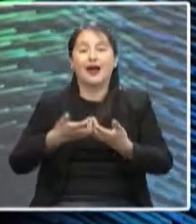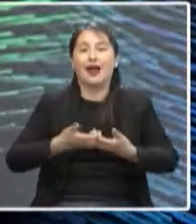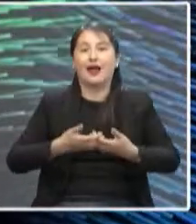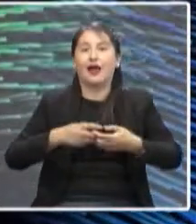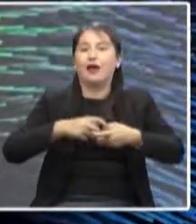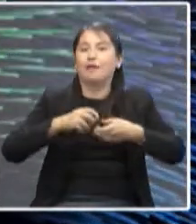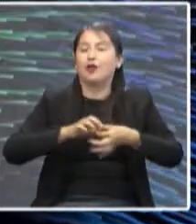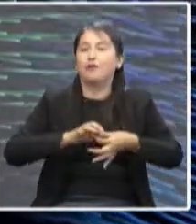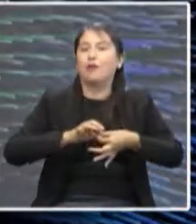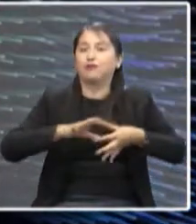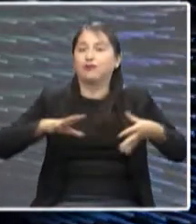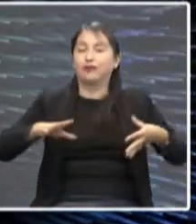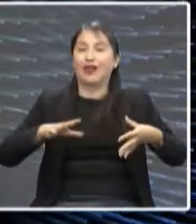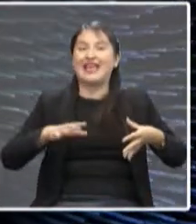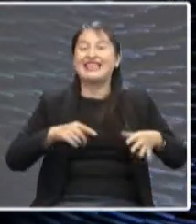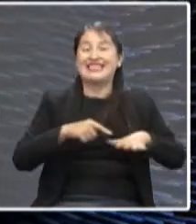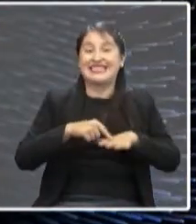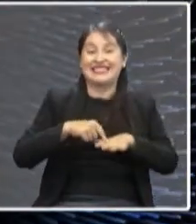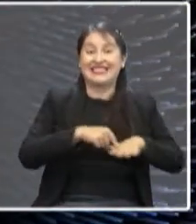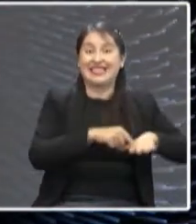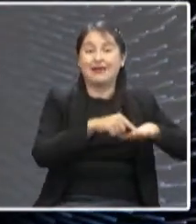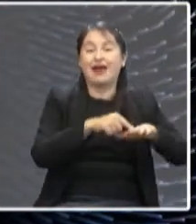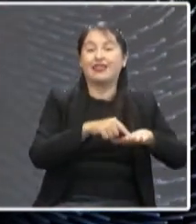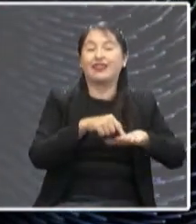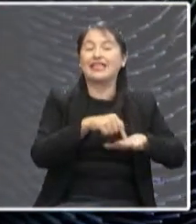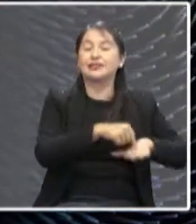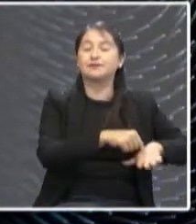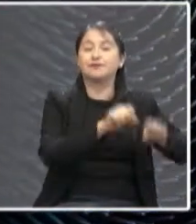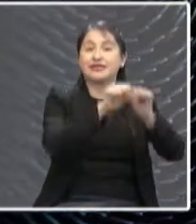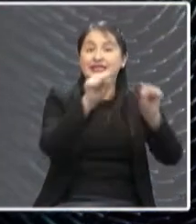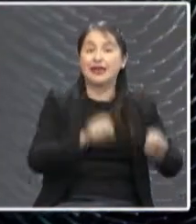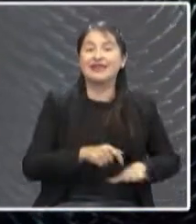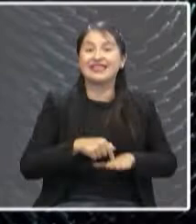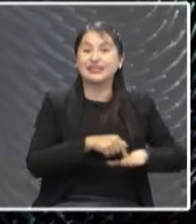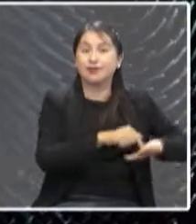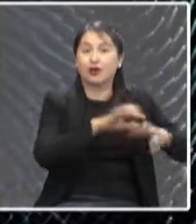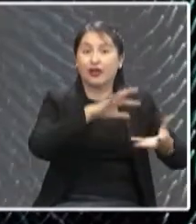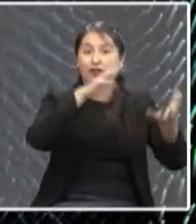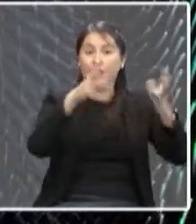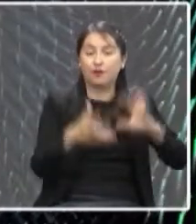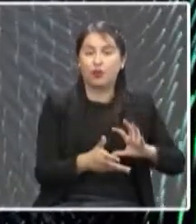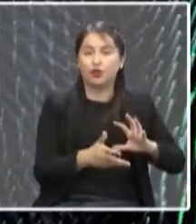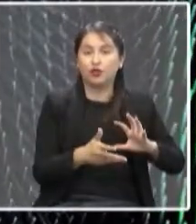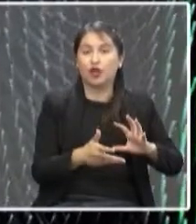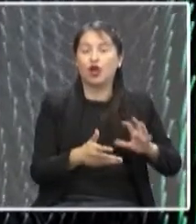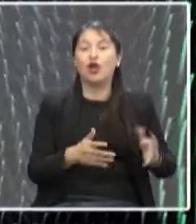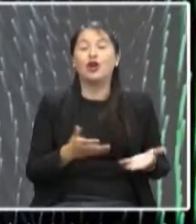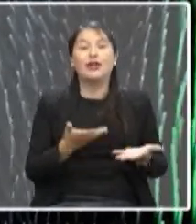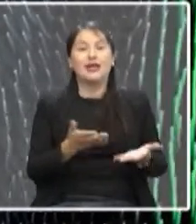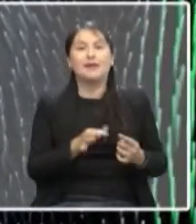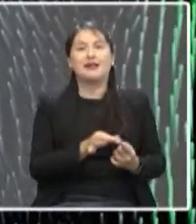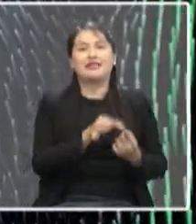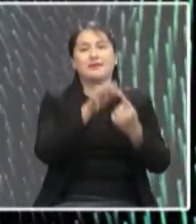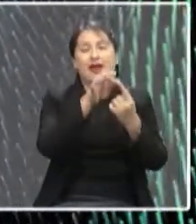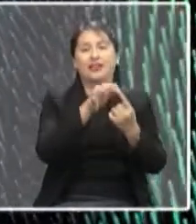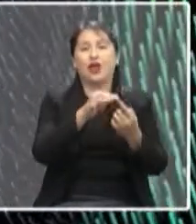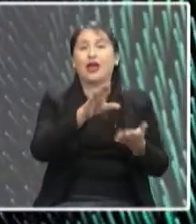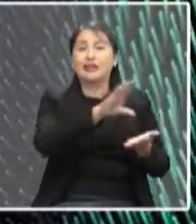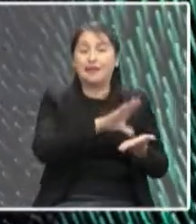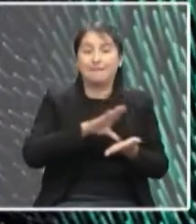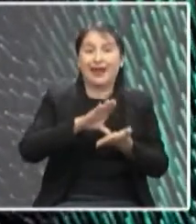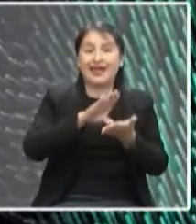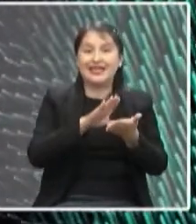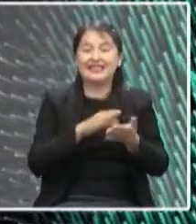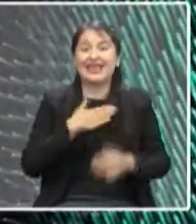sistemas de transporte del mundo y para conectar la primera y la última milla, especialmente en el mundo, en países en vías de desarrollo, donde